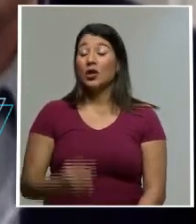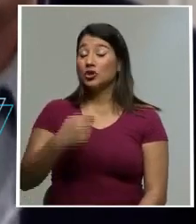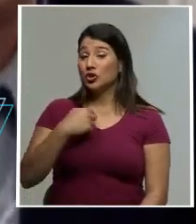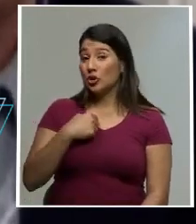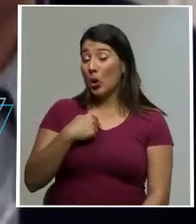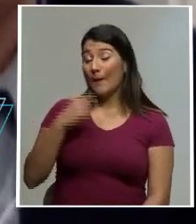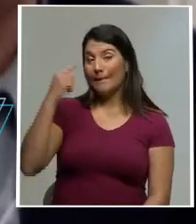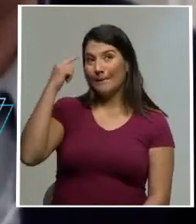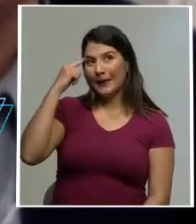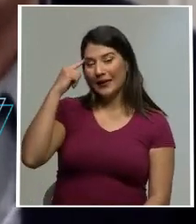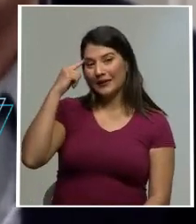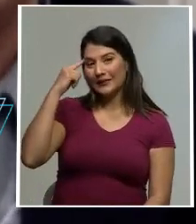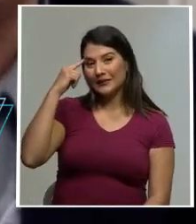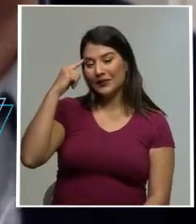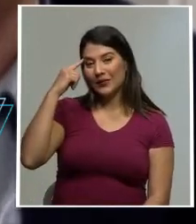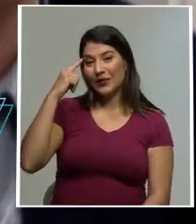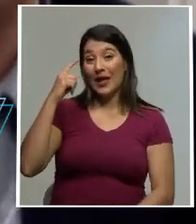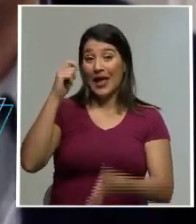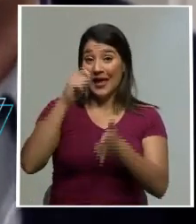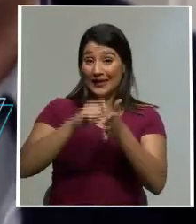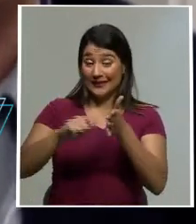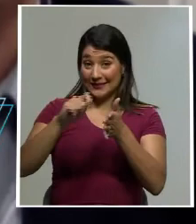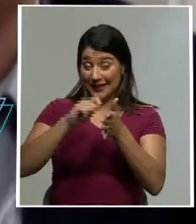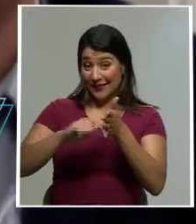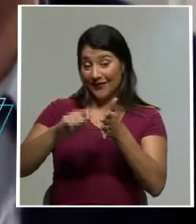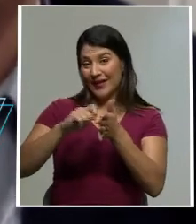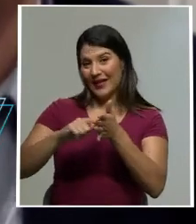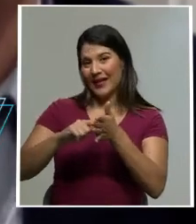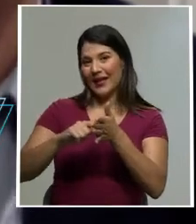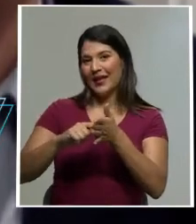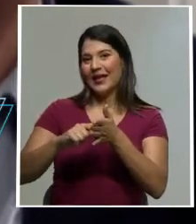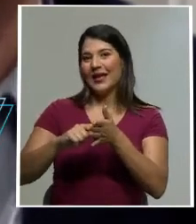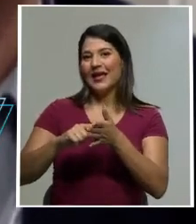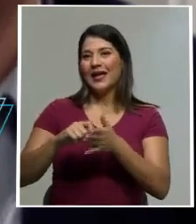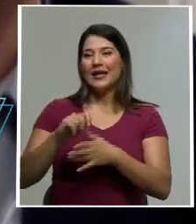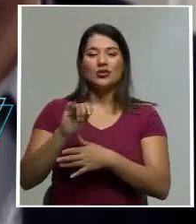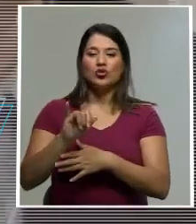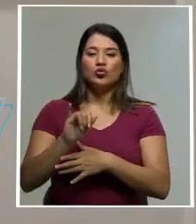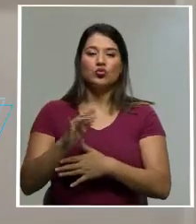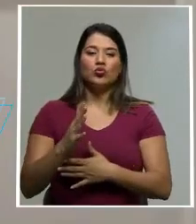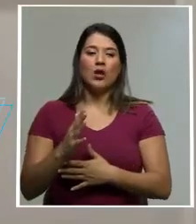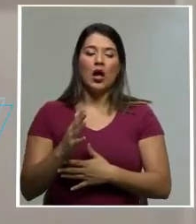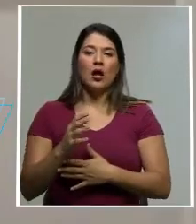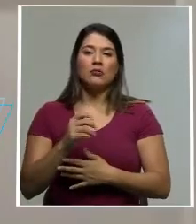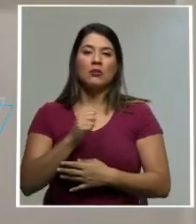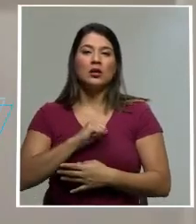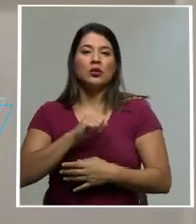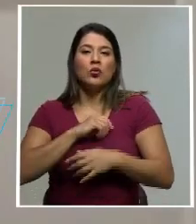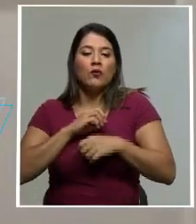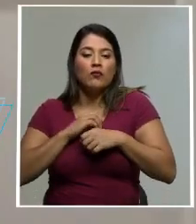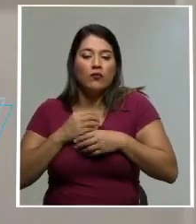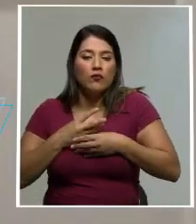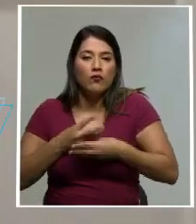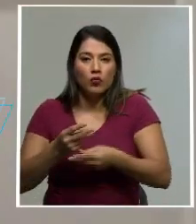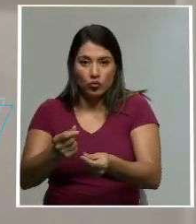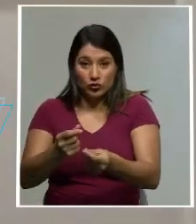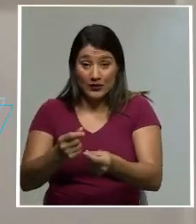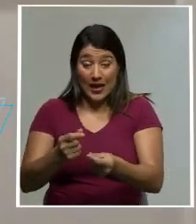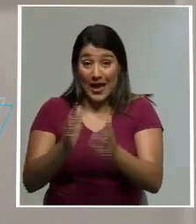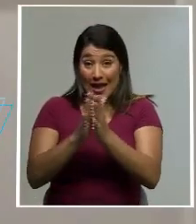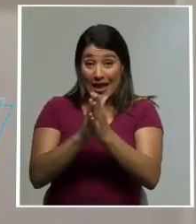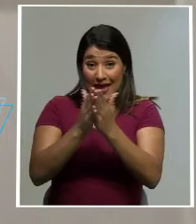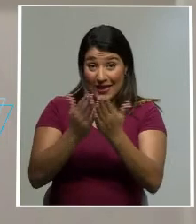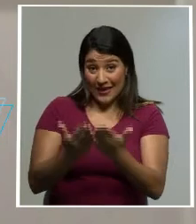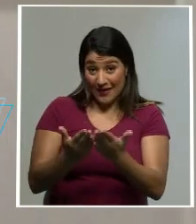Yo pienso, digamos, que escribir es un acto en diferido. O sea, este libro que está saliendo ahorita lo terminé de escribir